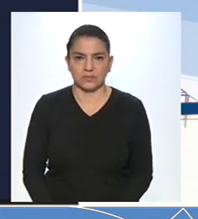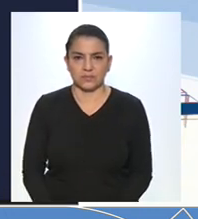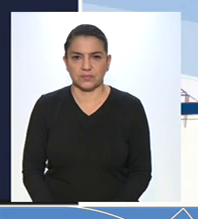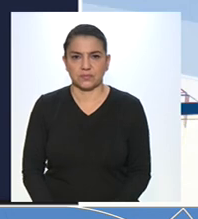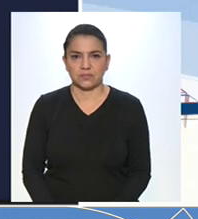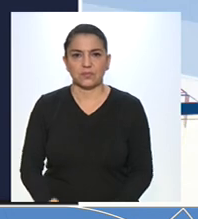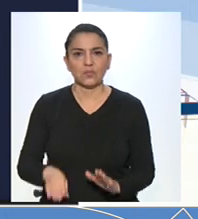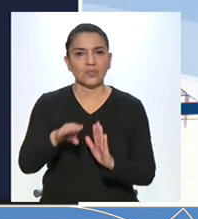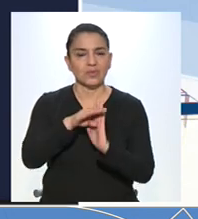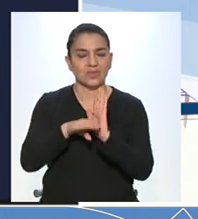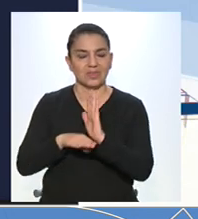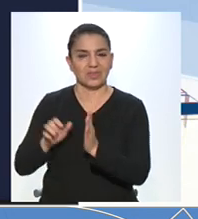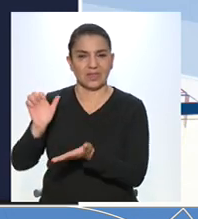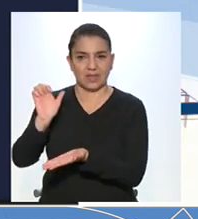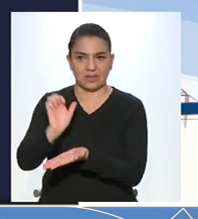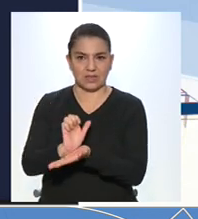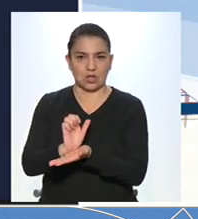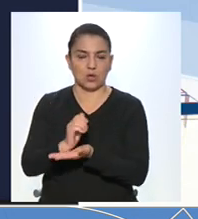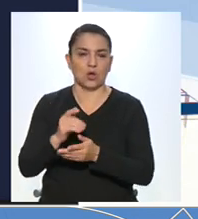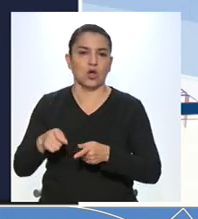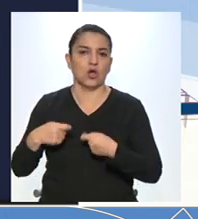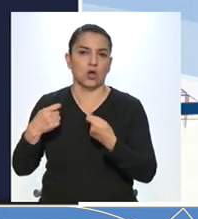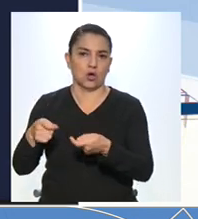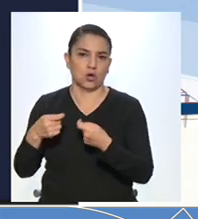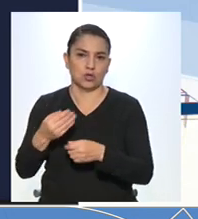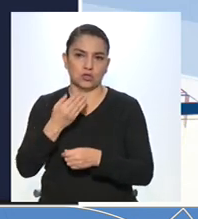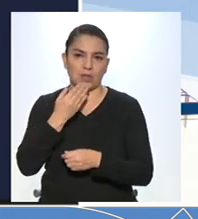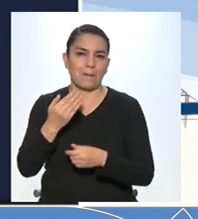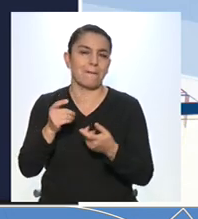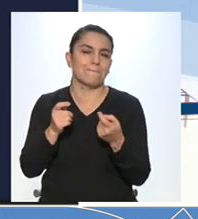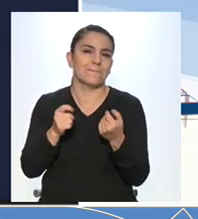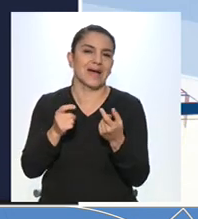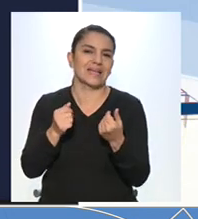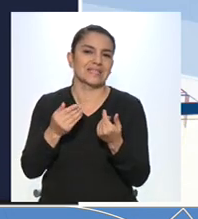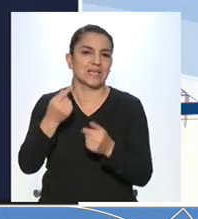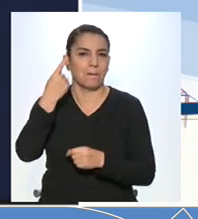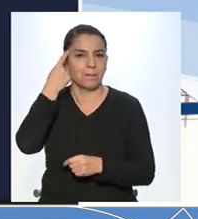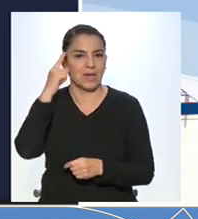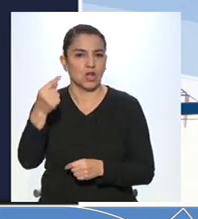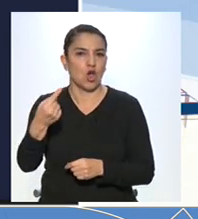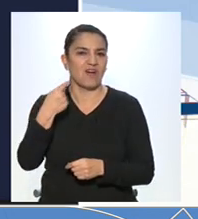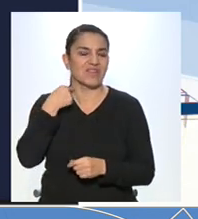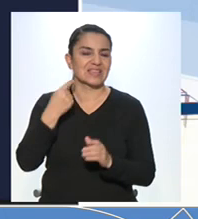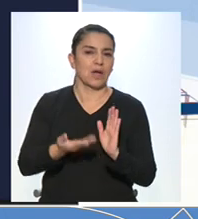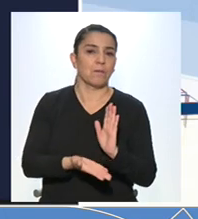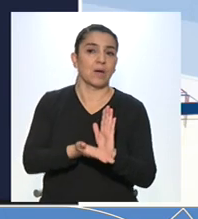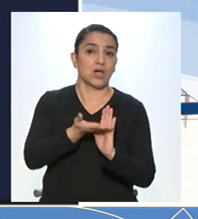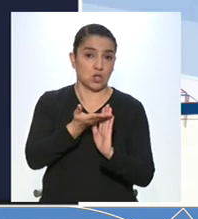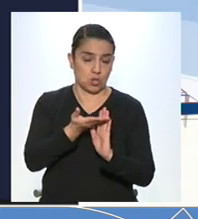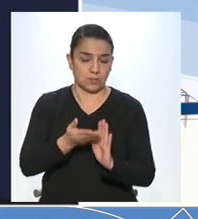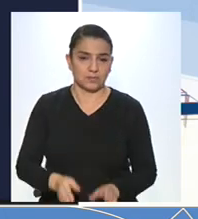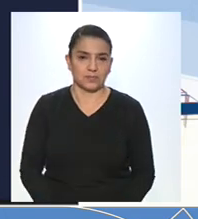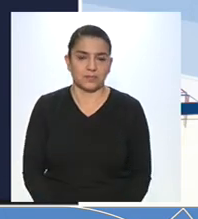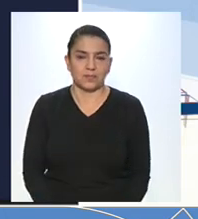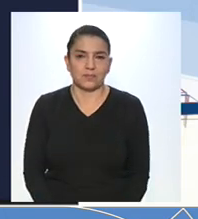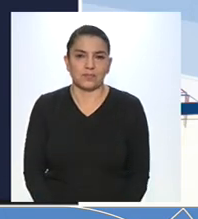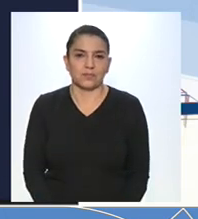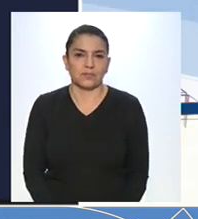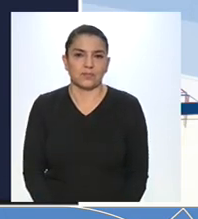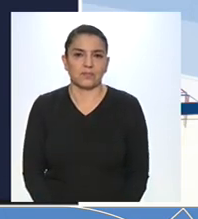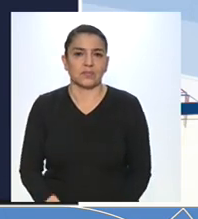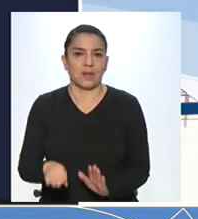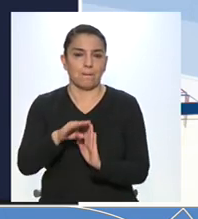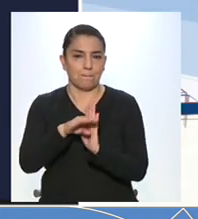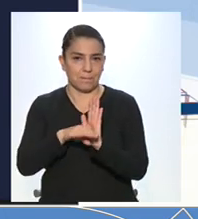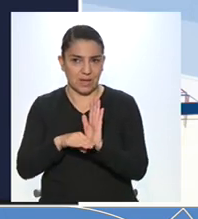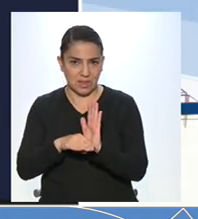las medidas fiscales han tenido un costo también en un orden similar, pero con un impacto mayor en relación a ese costo, mientras que las medidas de